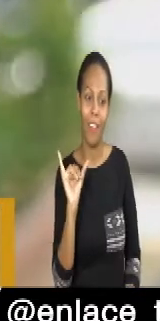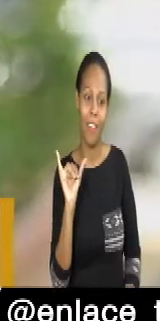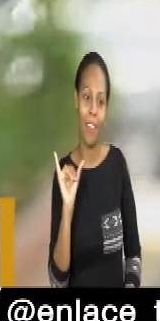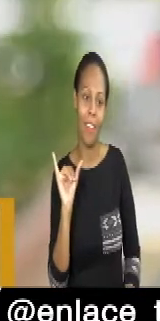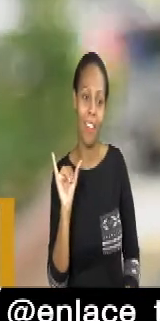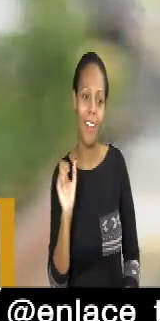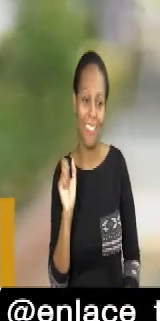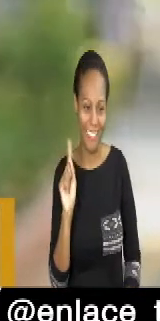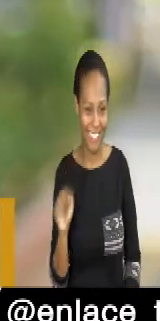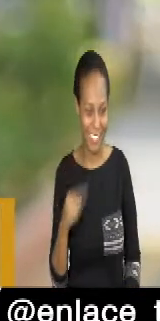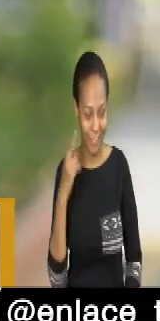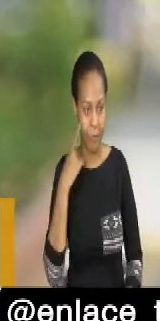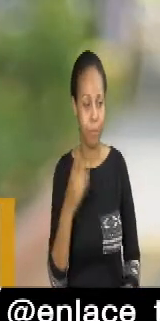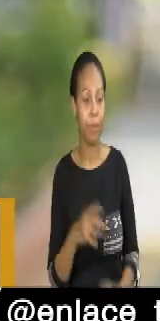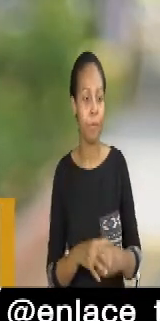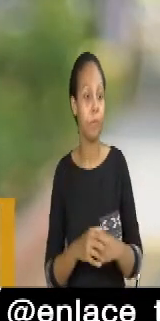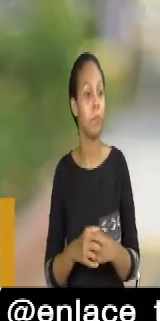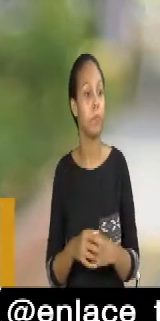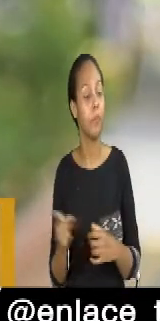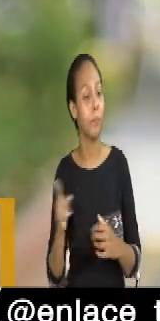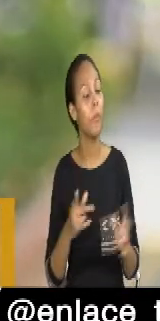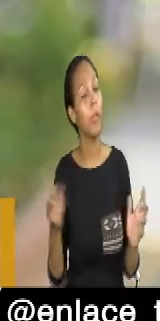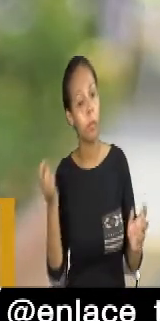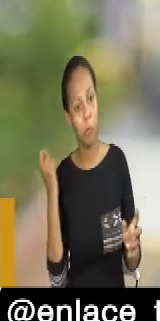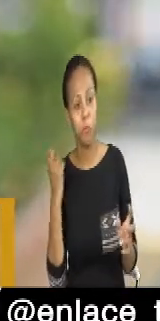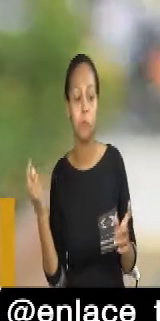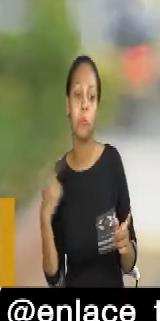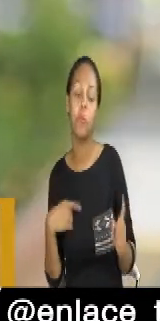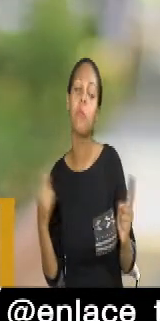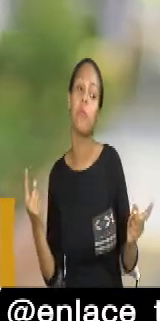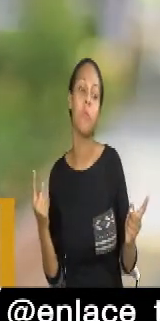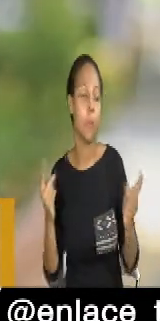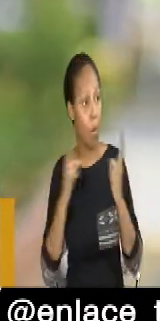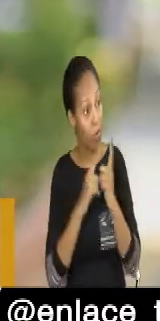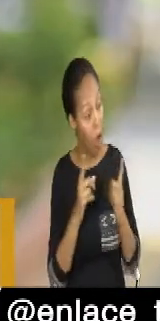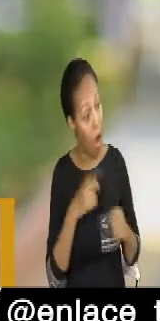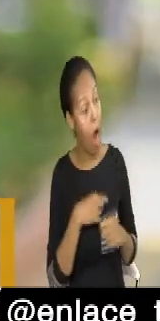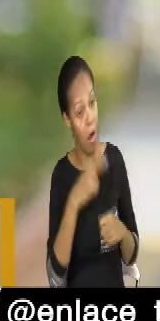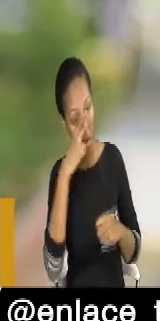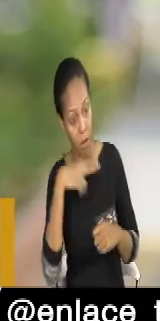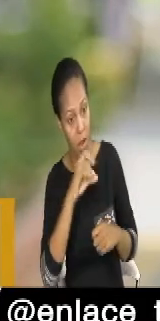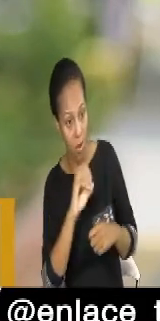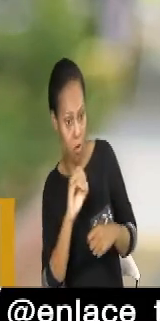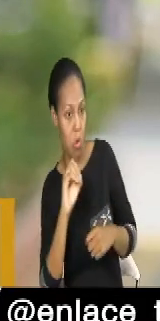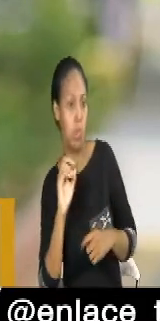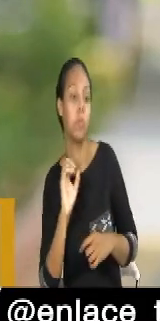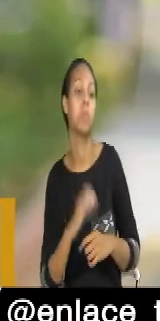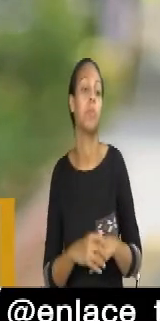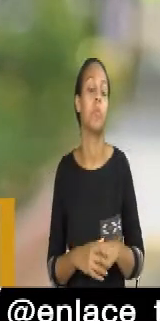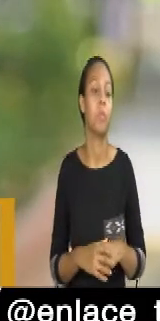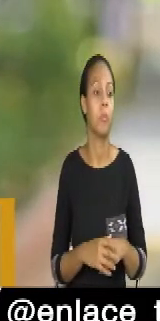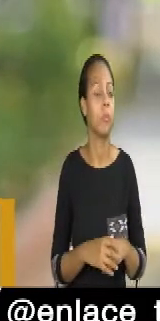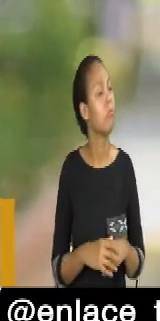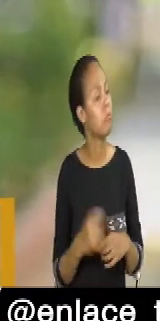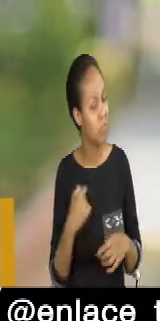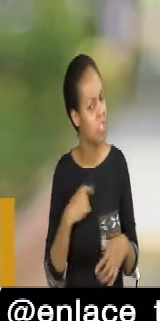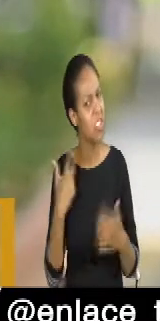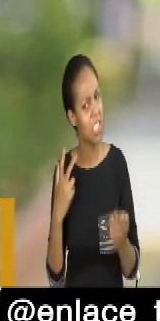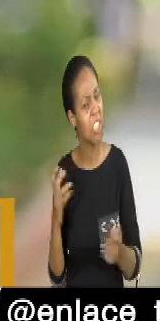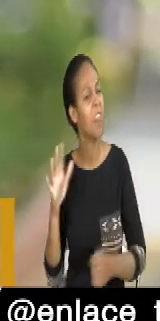tuvimos la oportunidad, tuve la oportunidad de encontrarme con un hijo de él. Hablé de que quería hacer una grabación